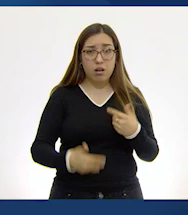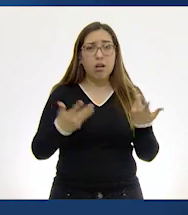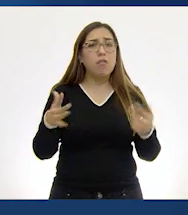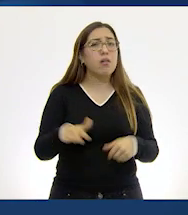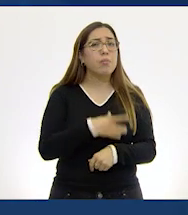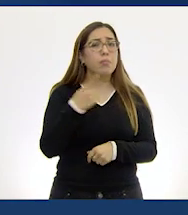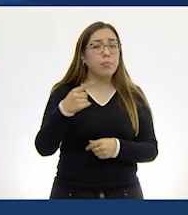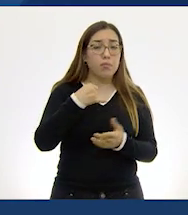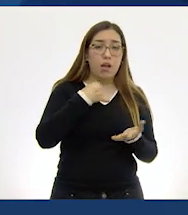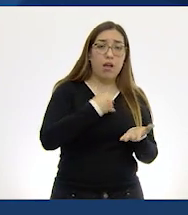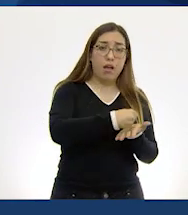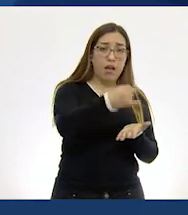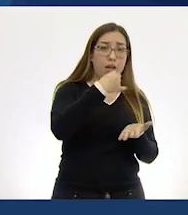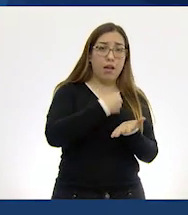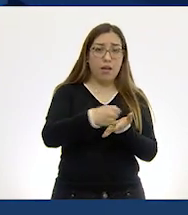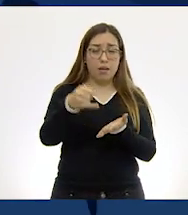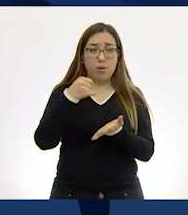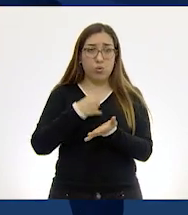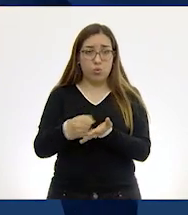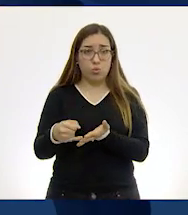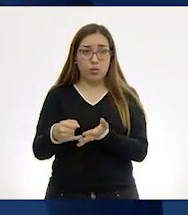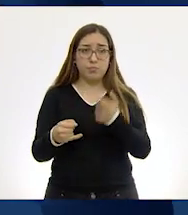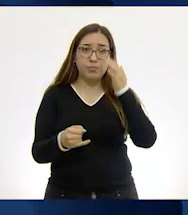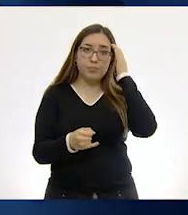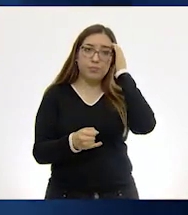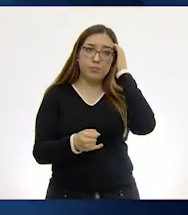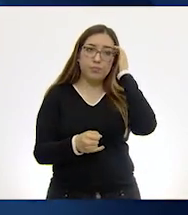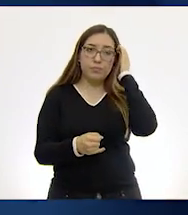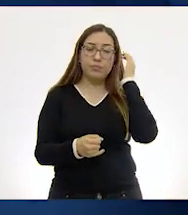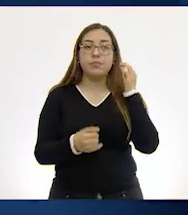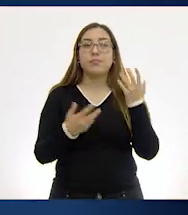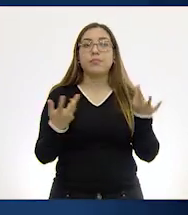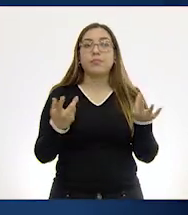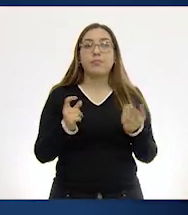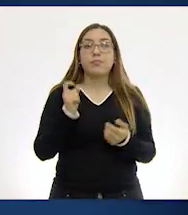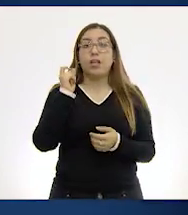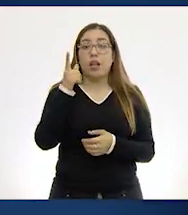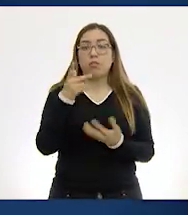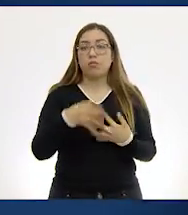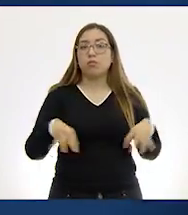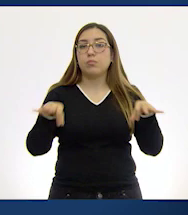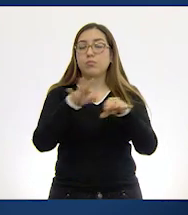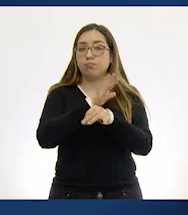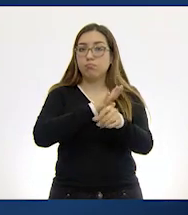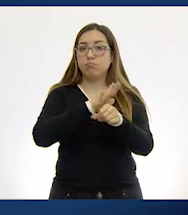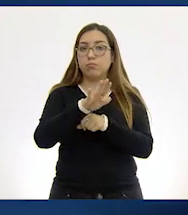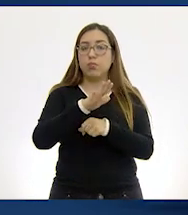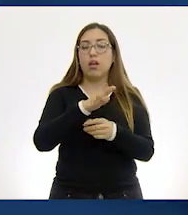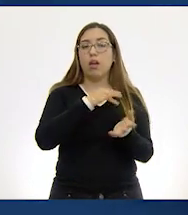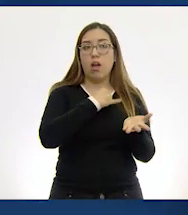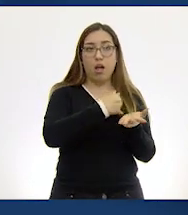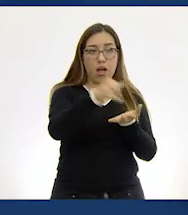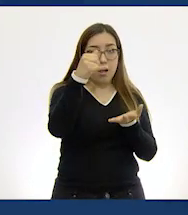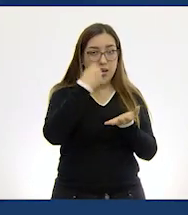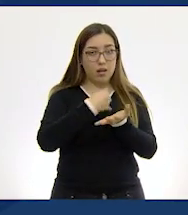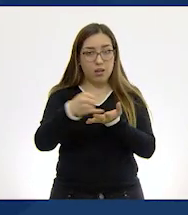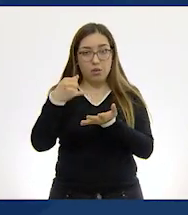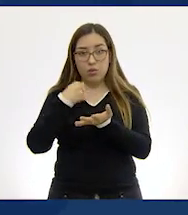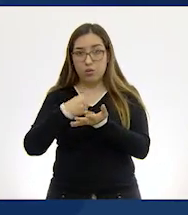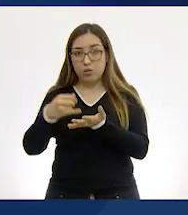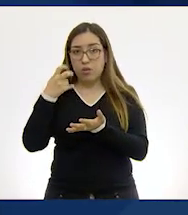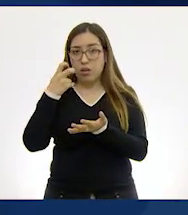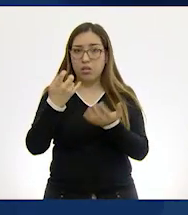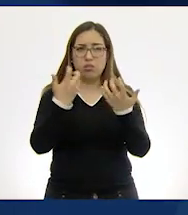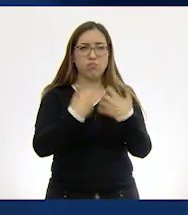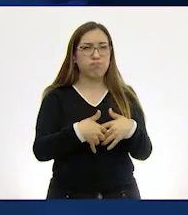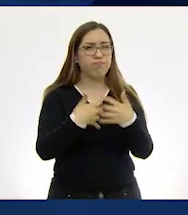agricultura. Entonces, uno de los motores más fuertes de degradación es la agricultura de gran